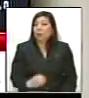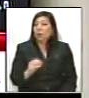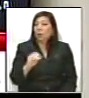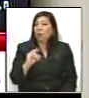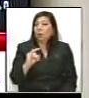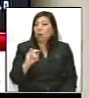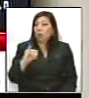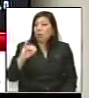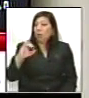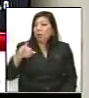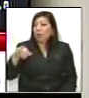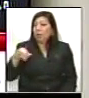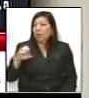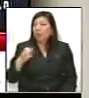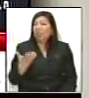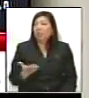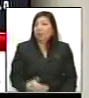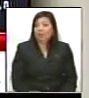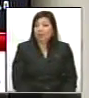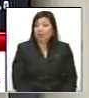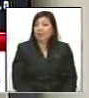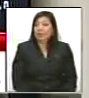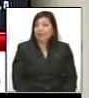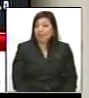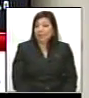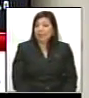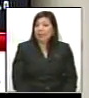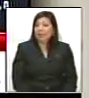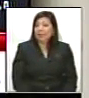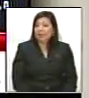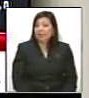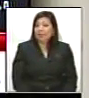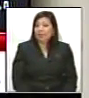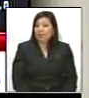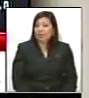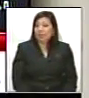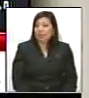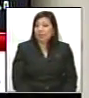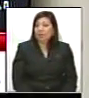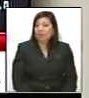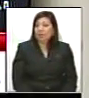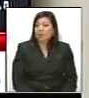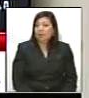santiago de ica se va a cerrar entonces la votación en unos momentos